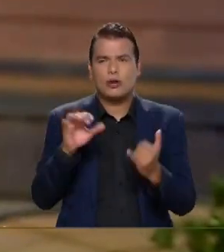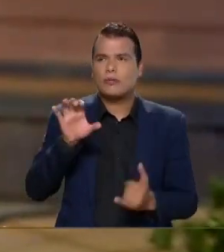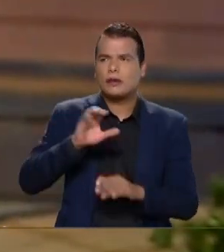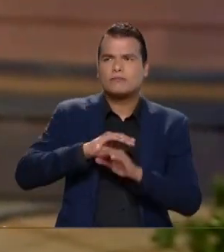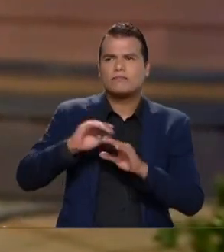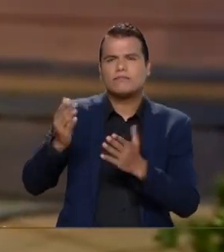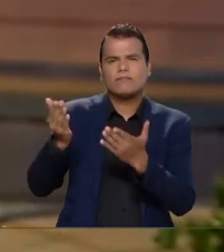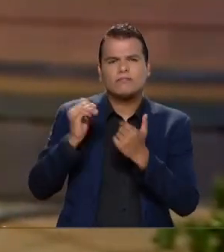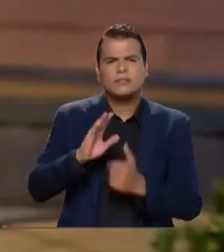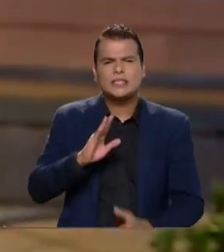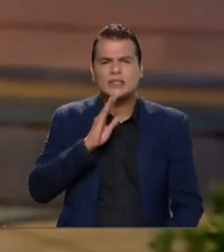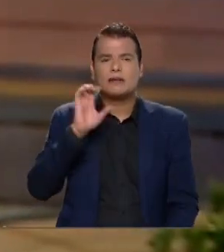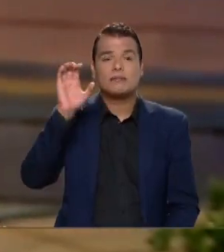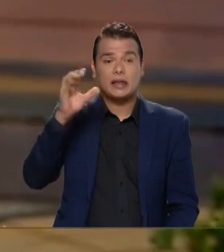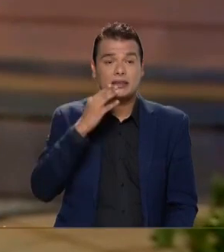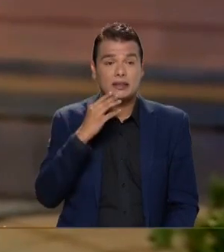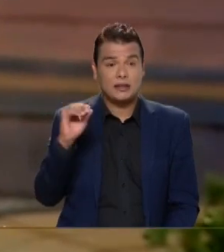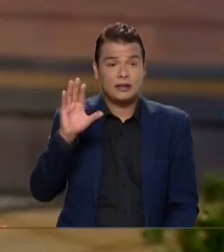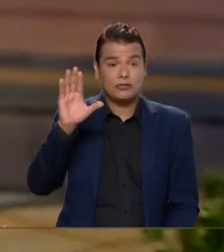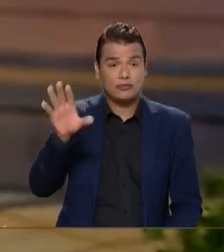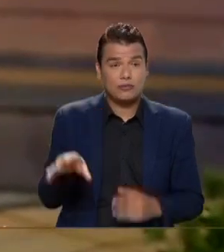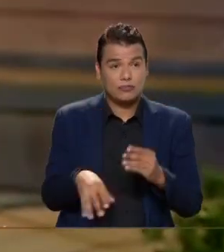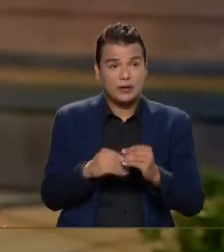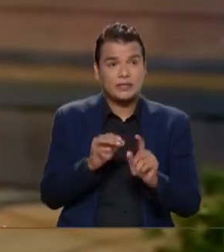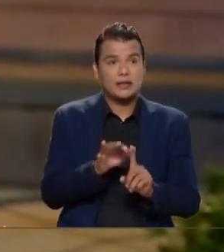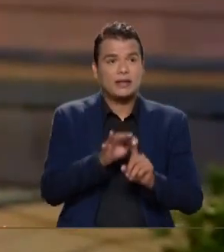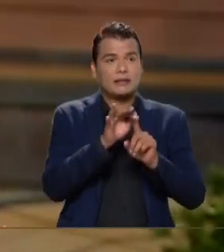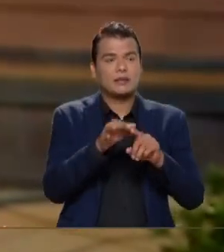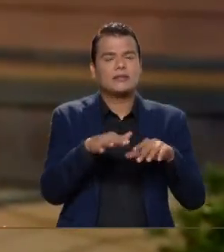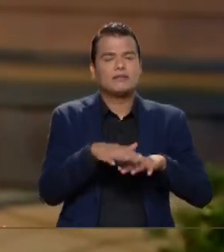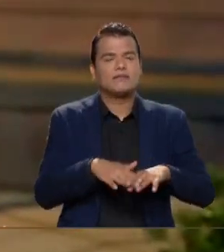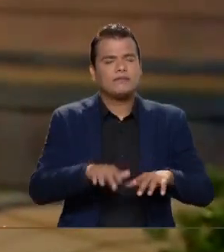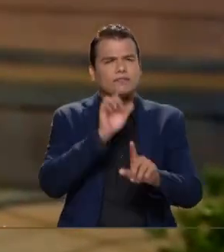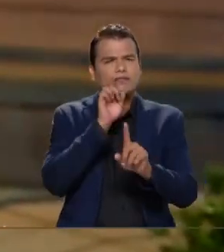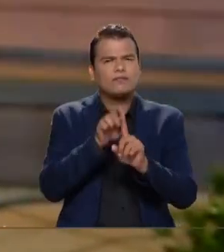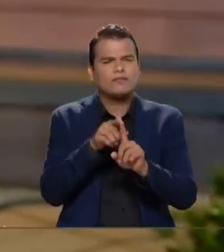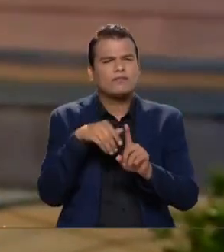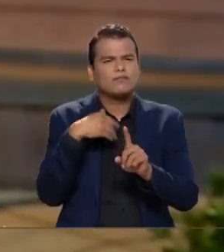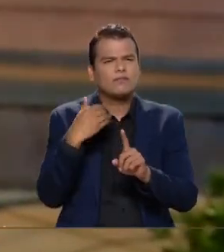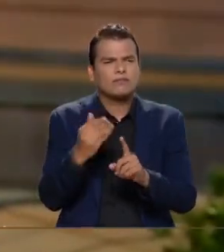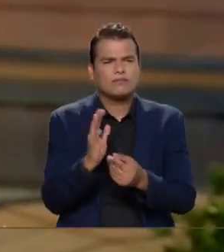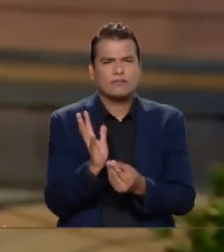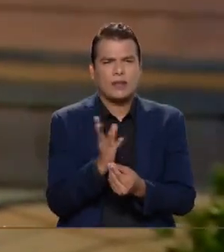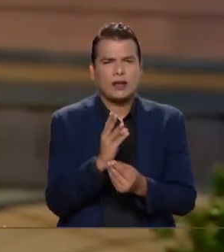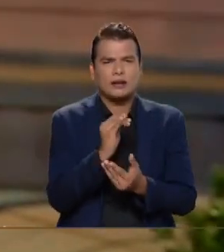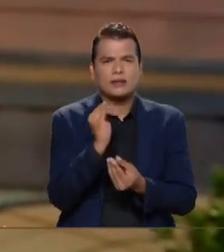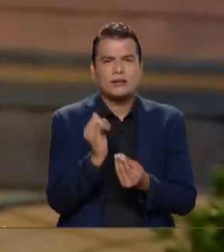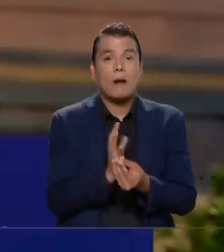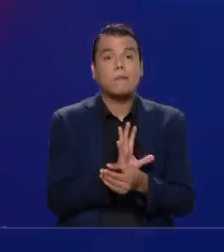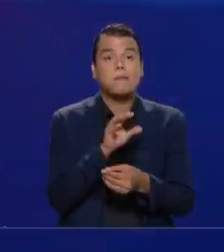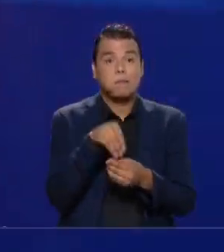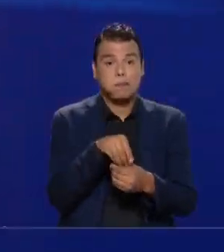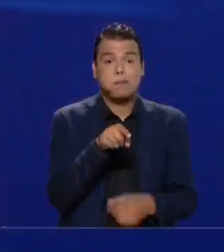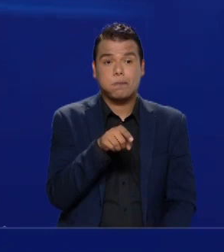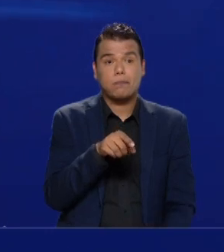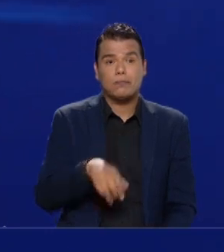fue Israel. Además, se creó un espacio por primera vez para el arte gráfico.